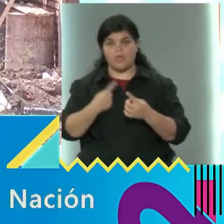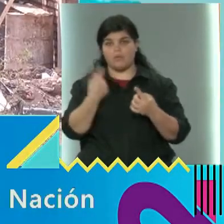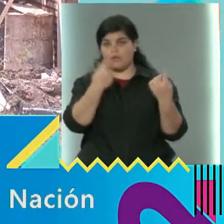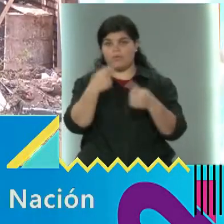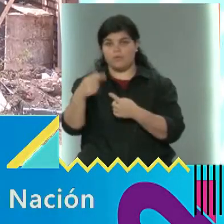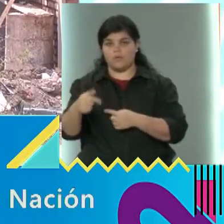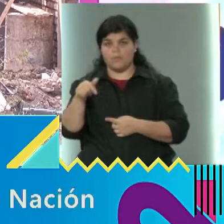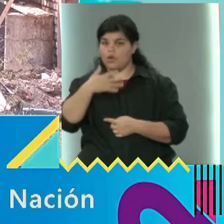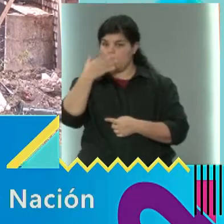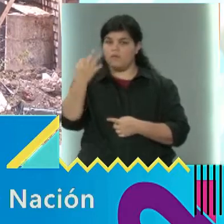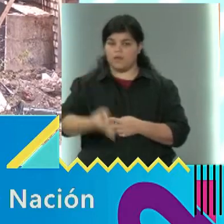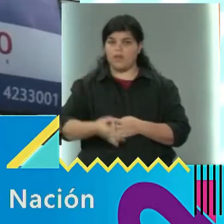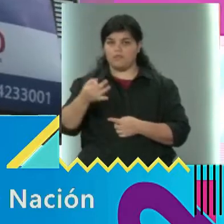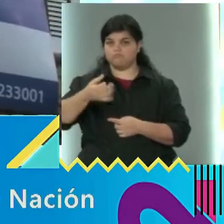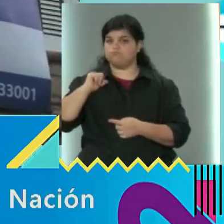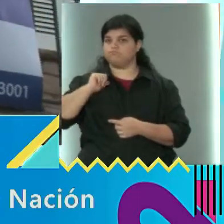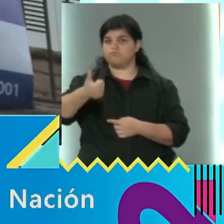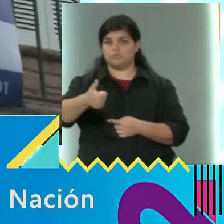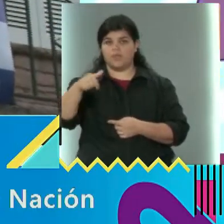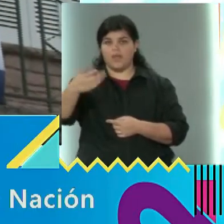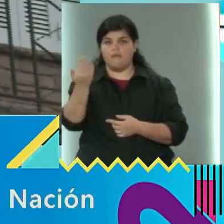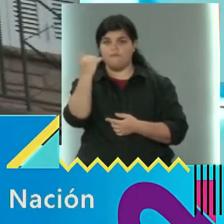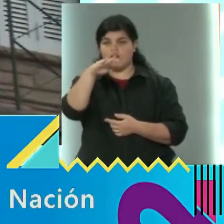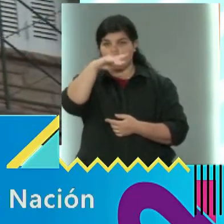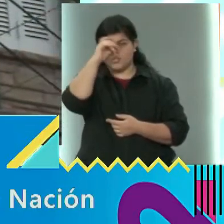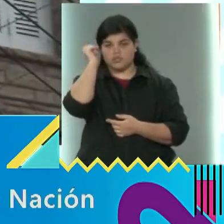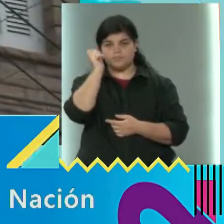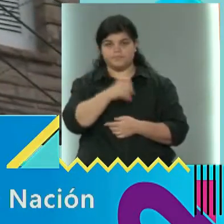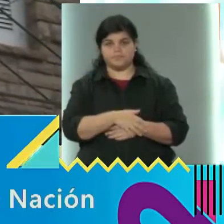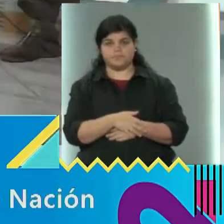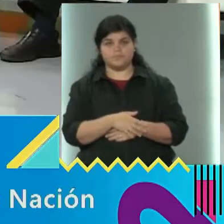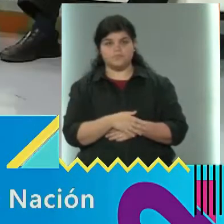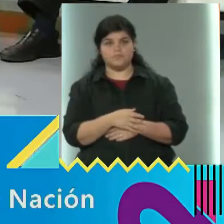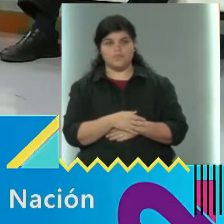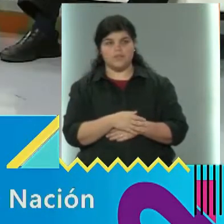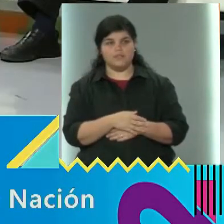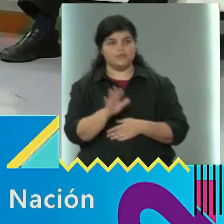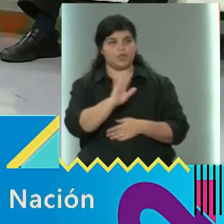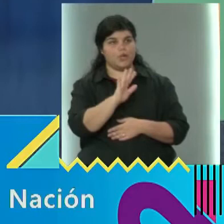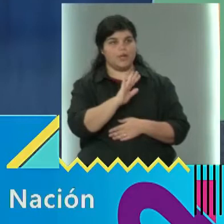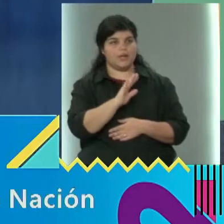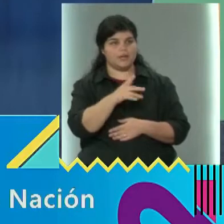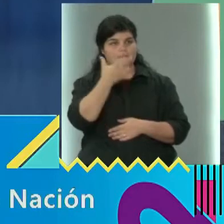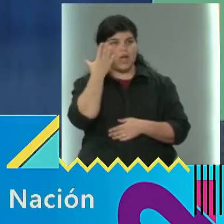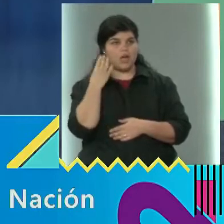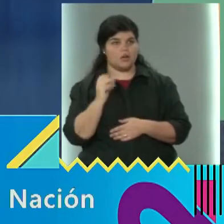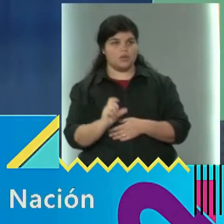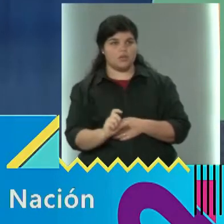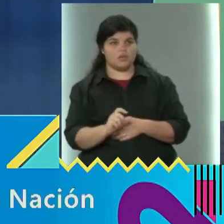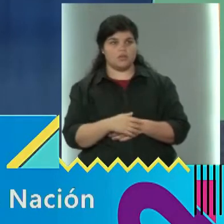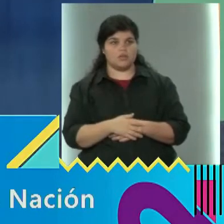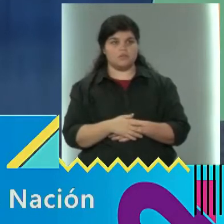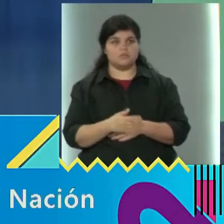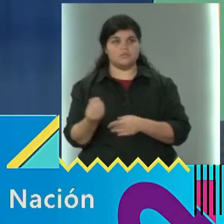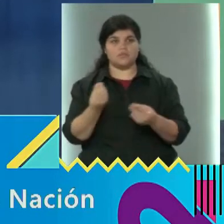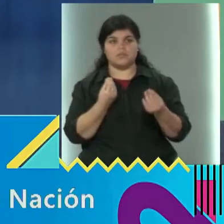mucho éxito el crédito UVA para Banco Nación. Bien. Pablo, ¿qué sucede con, Carolina lo saluda, qué sucede con el crédito